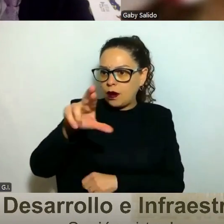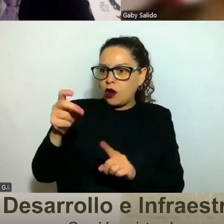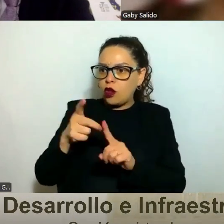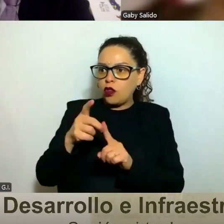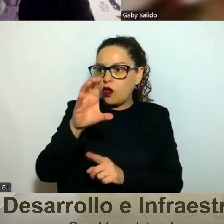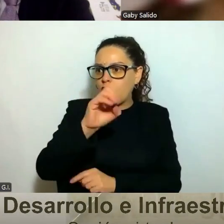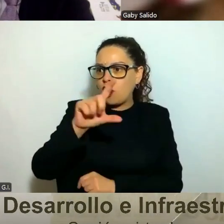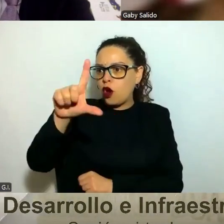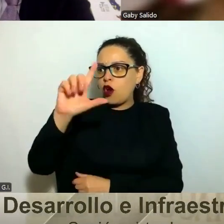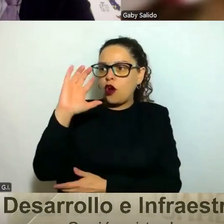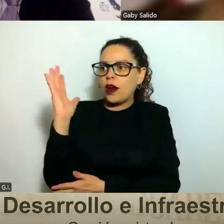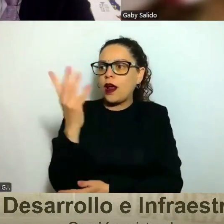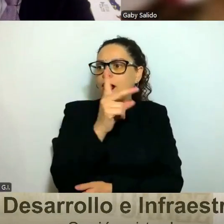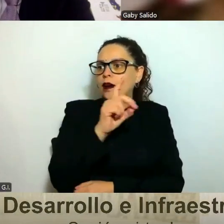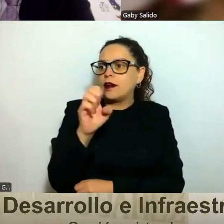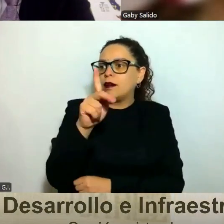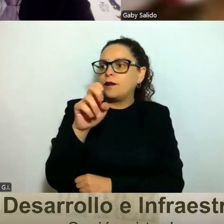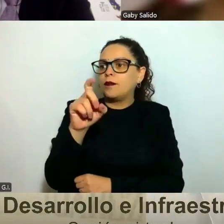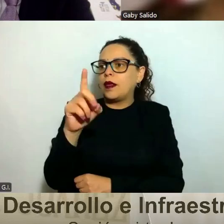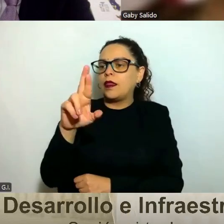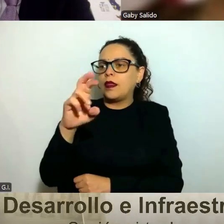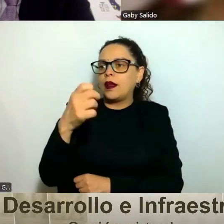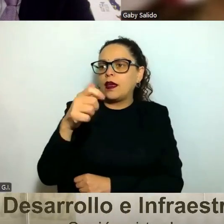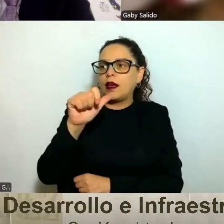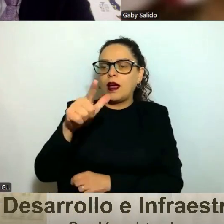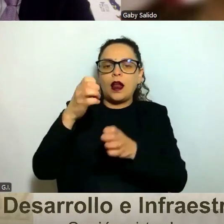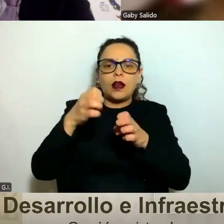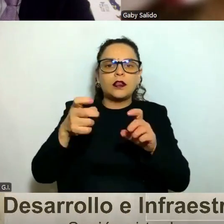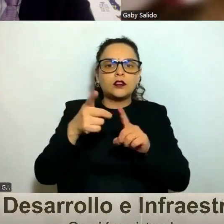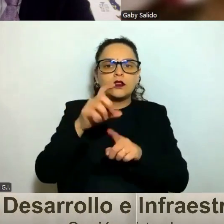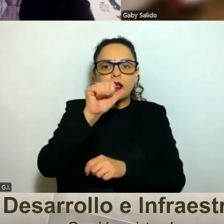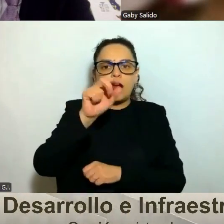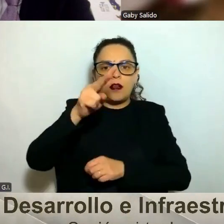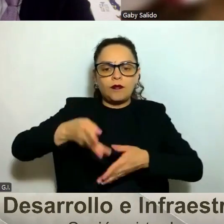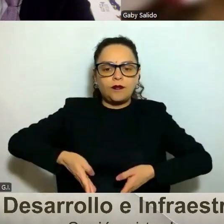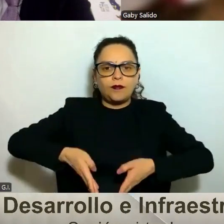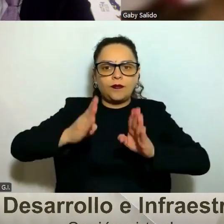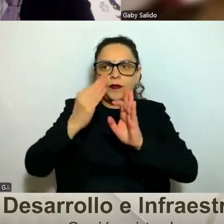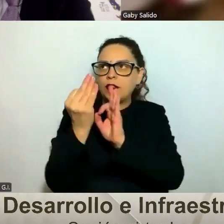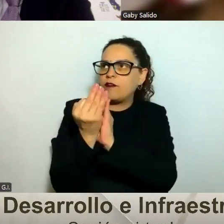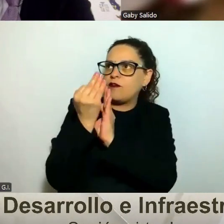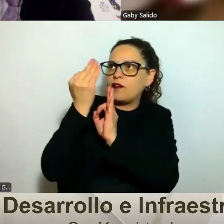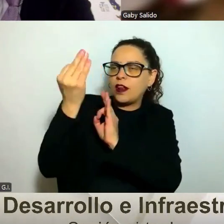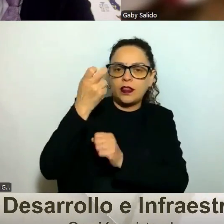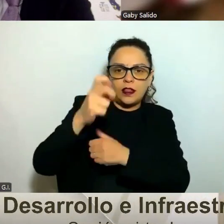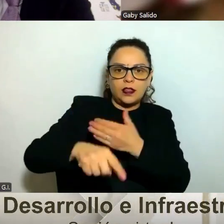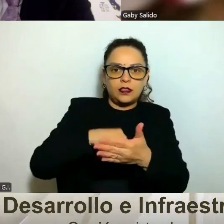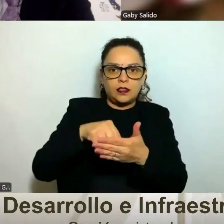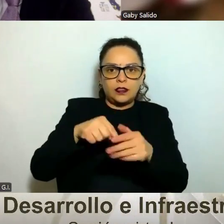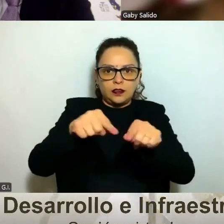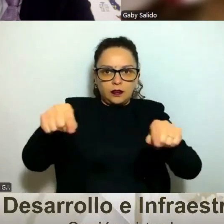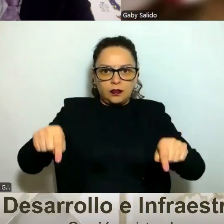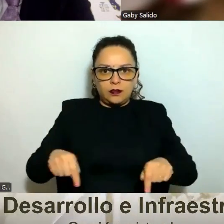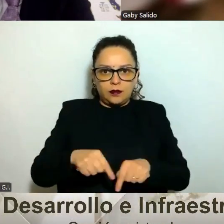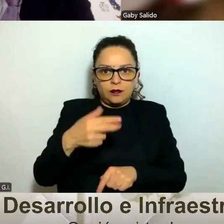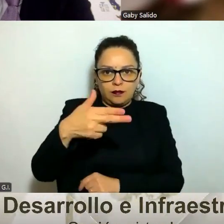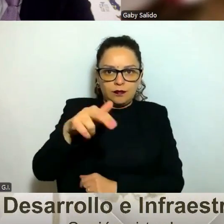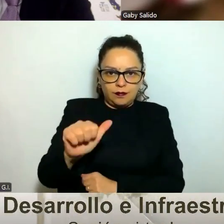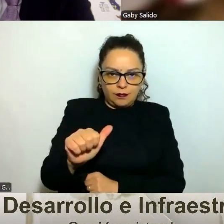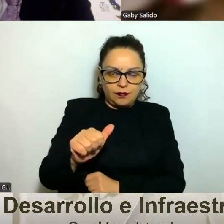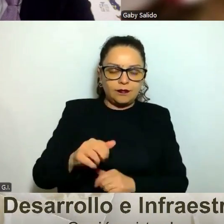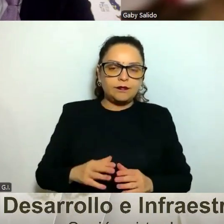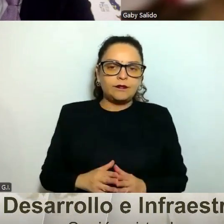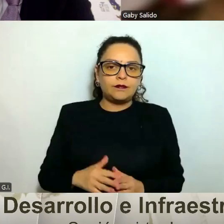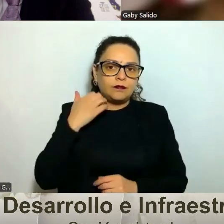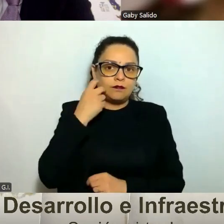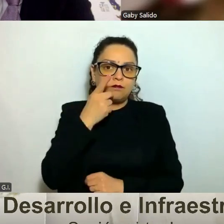del Pedregal, el cual se localiza sobre la avenida justo frente al inmueble objeto de la iniciativa, es decir, dentro del ámbito de injerencia.